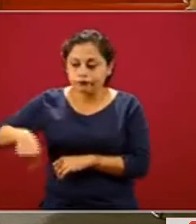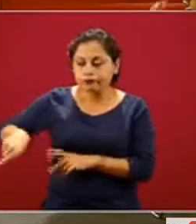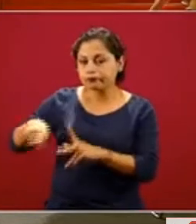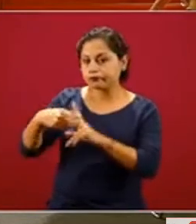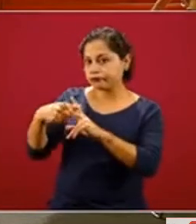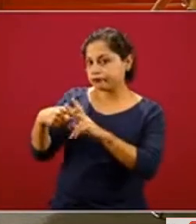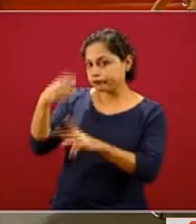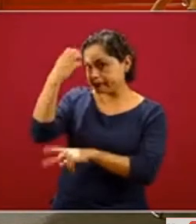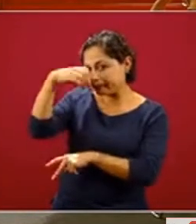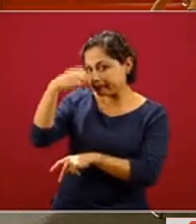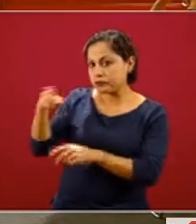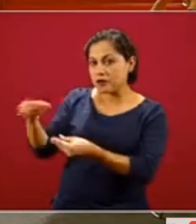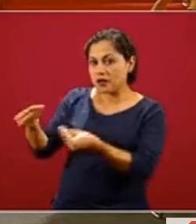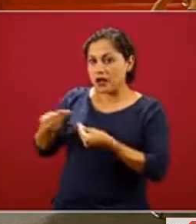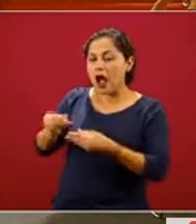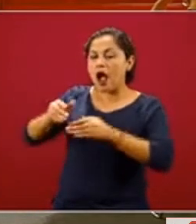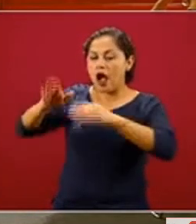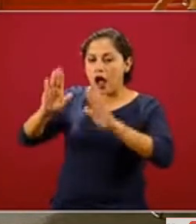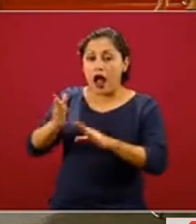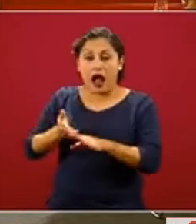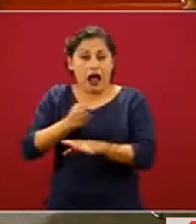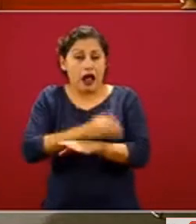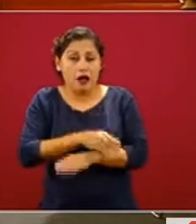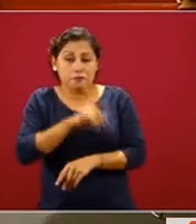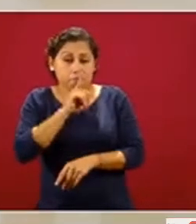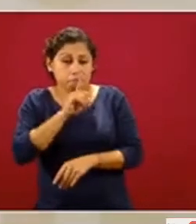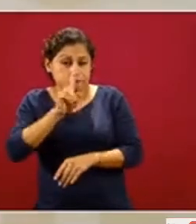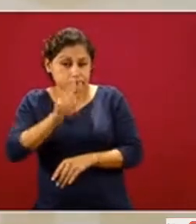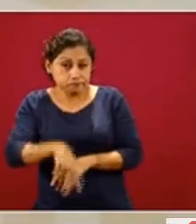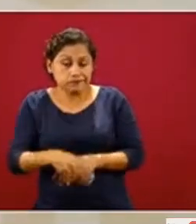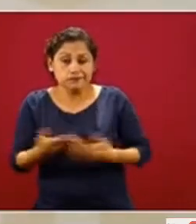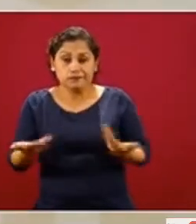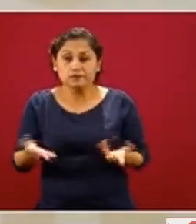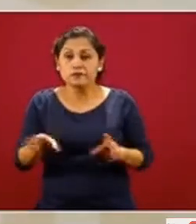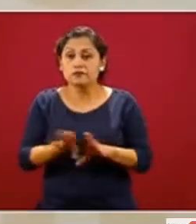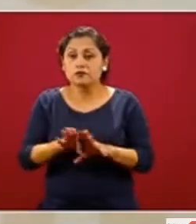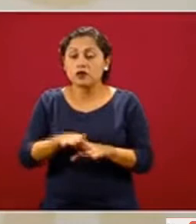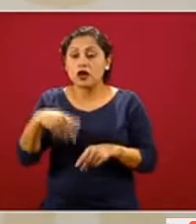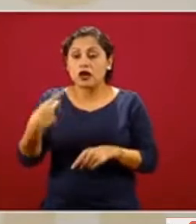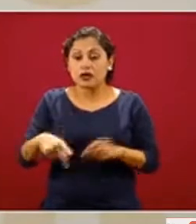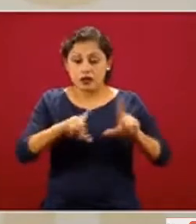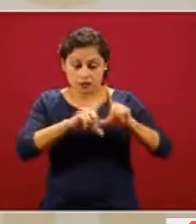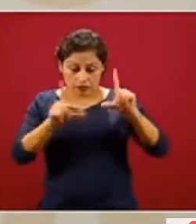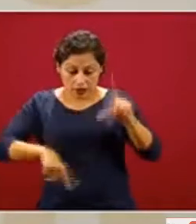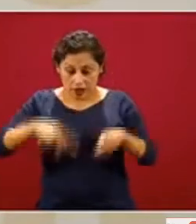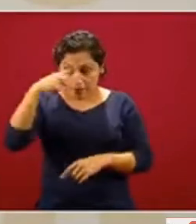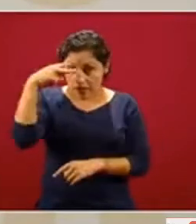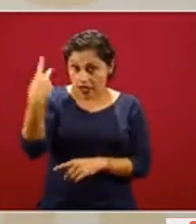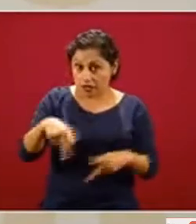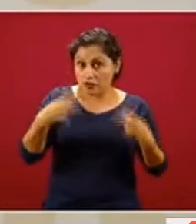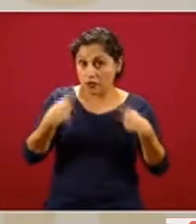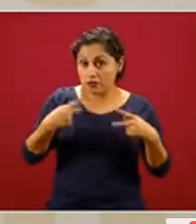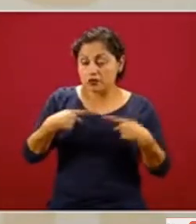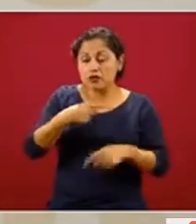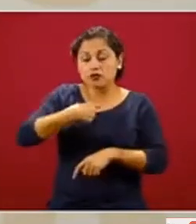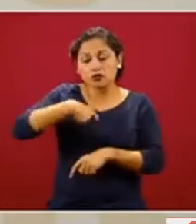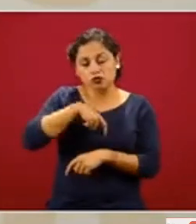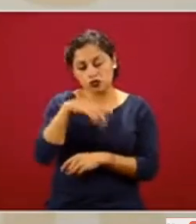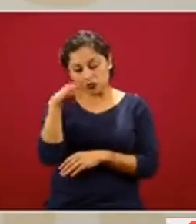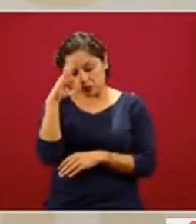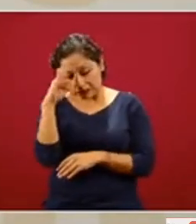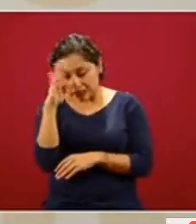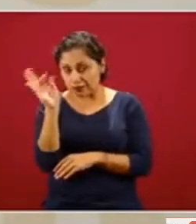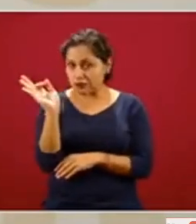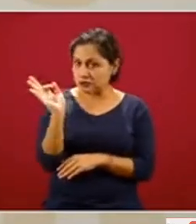matemáticas, en donde, tomando la población censal de México, le atribuimos como escenarios